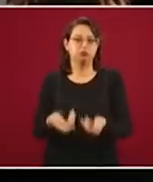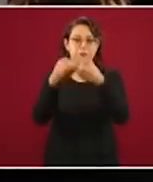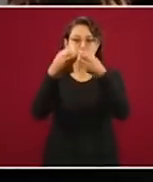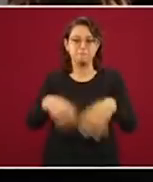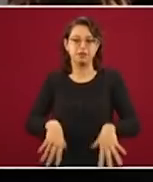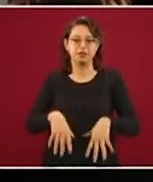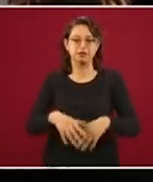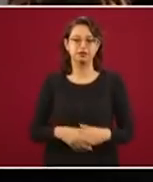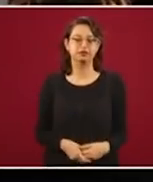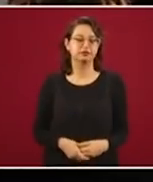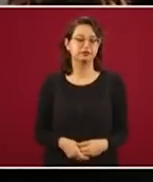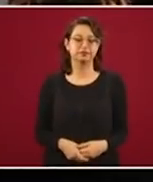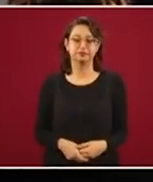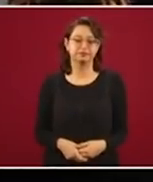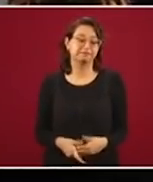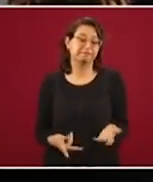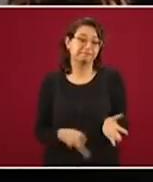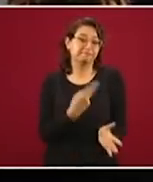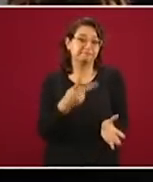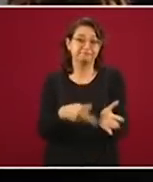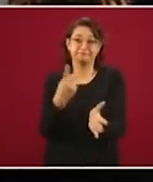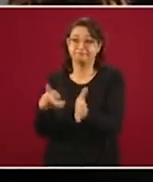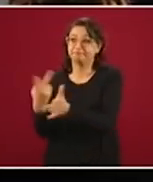Y así muchas cosas.